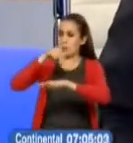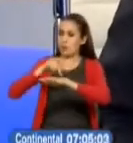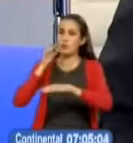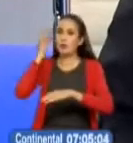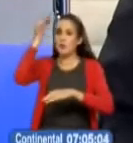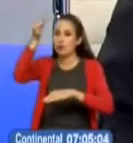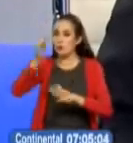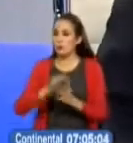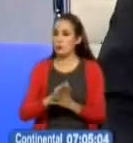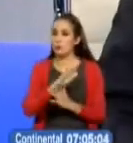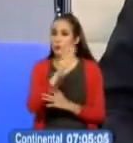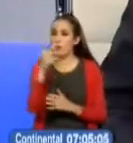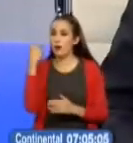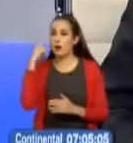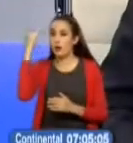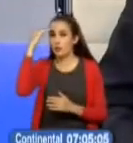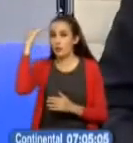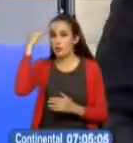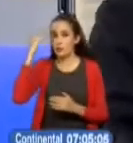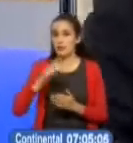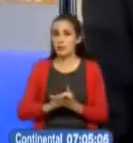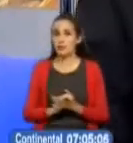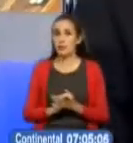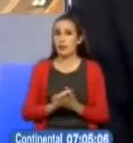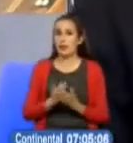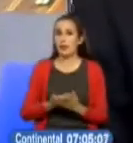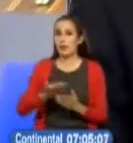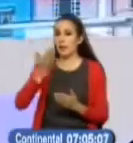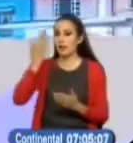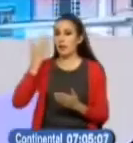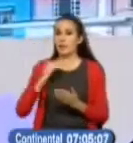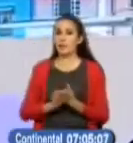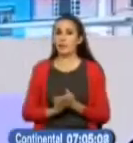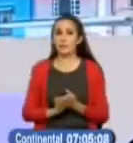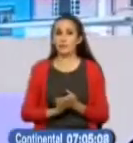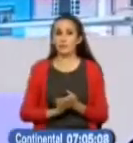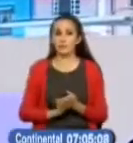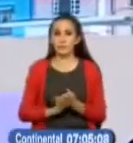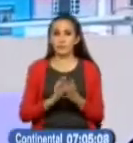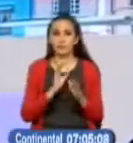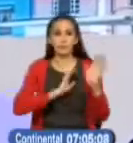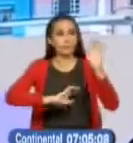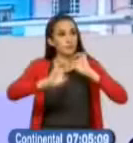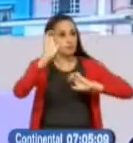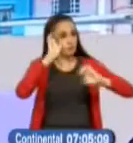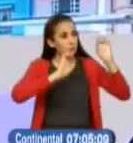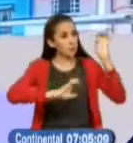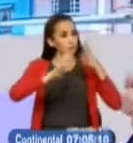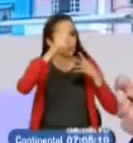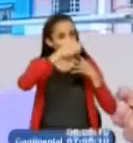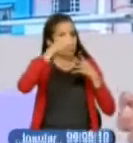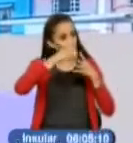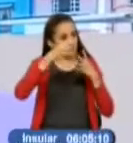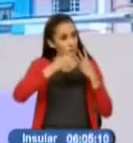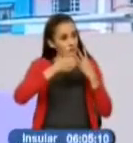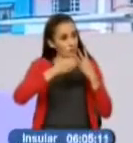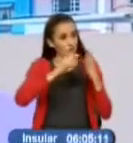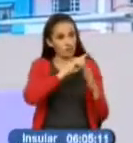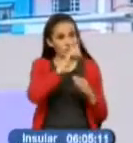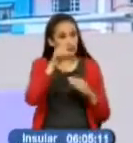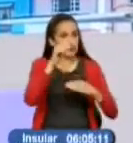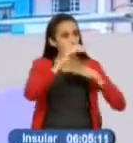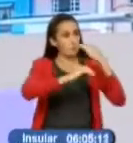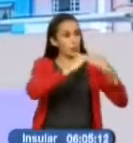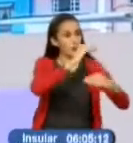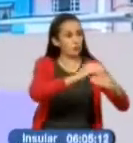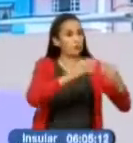ese sentido me refería que sí, habría que hacerlo. Yo coincido bastante. Uno de los elementos que hemos evaluado al interior de la Secretaría es que este proceso